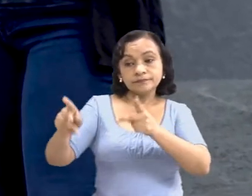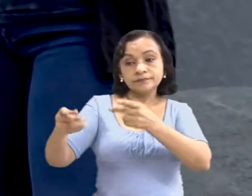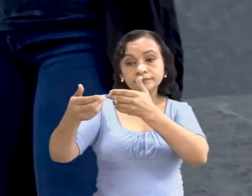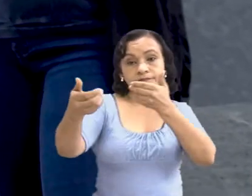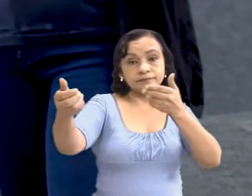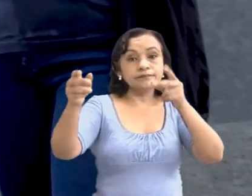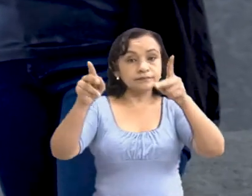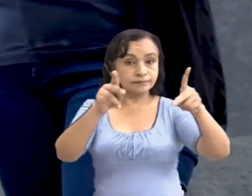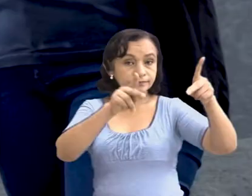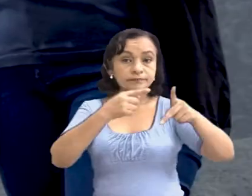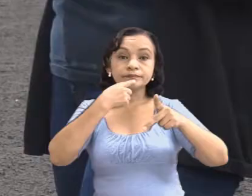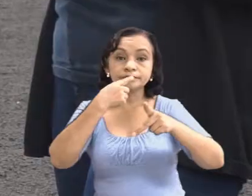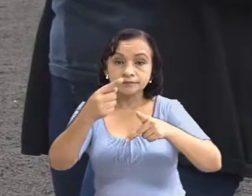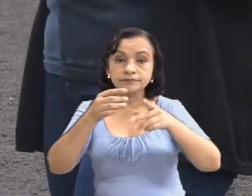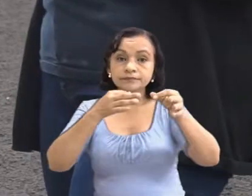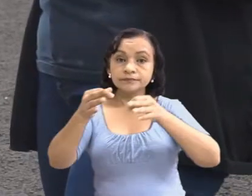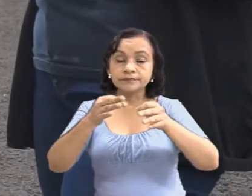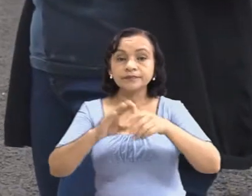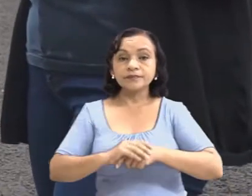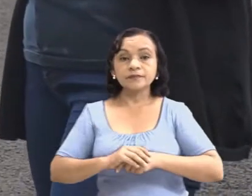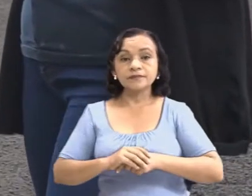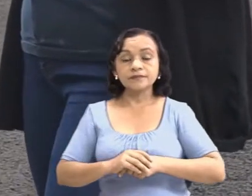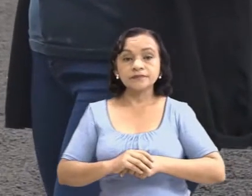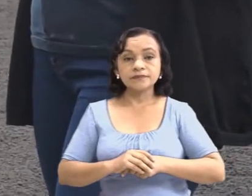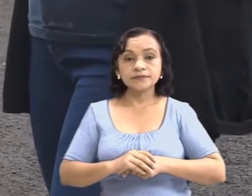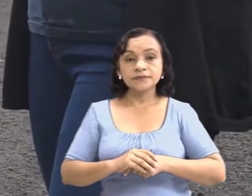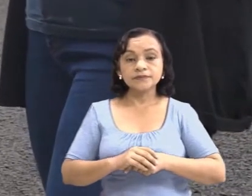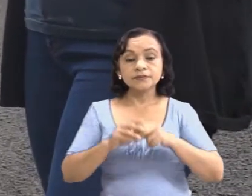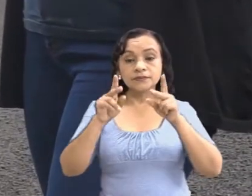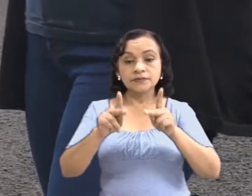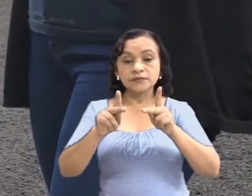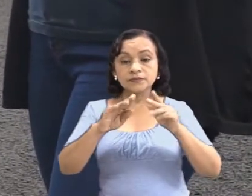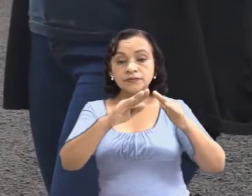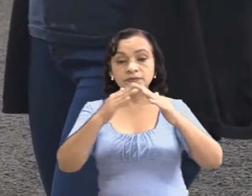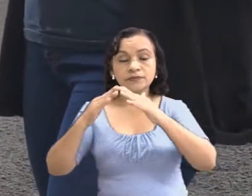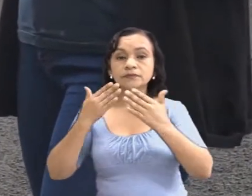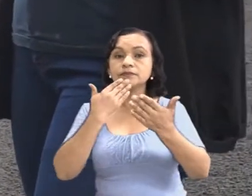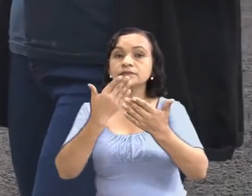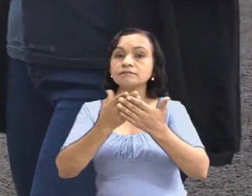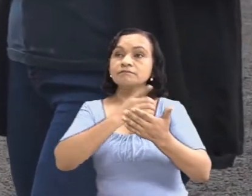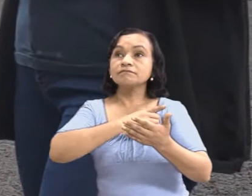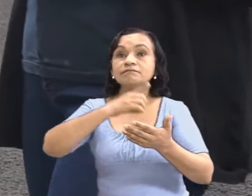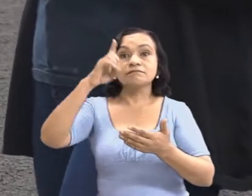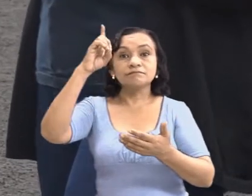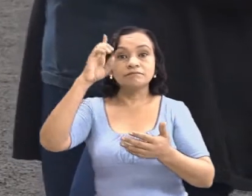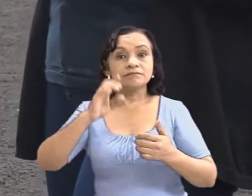distanciamiento. En ese sentido, en la mayoría de la parte comunitaria, pues gracias a Dios